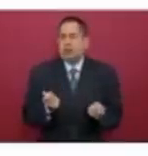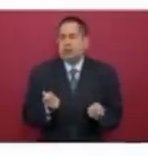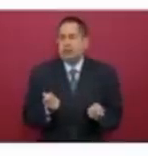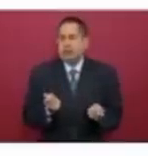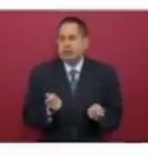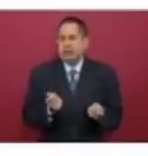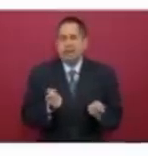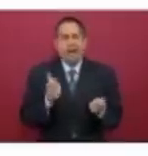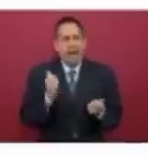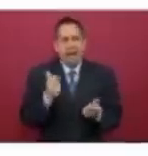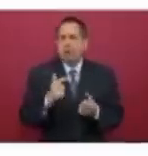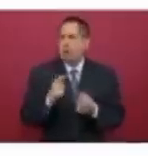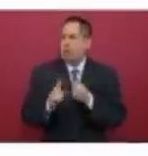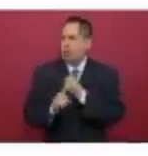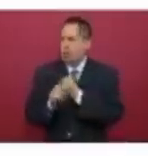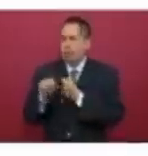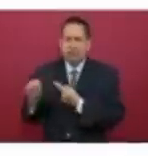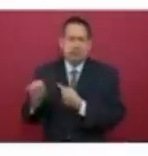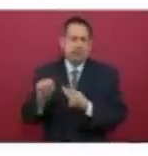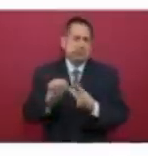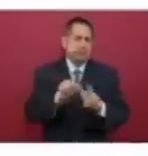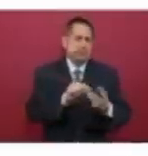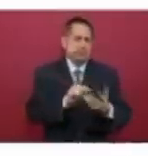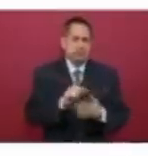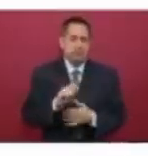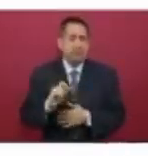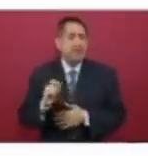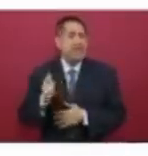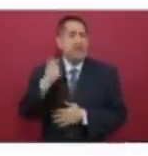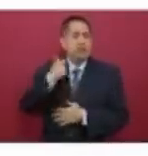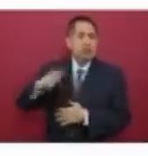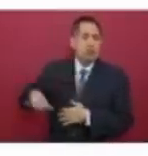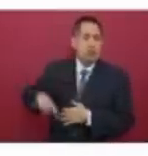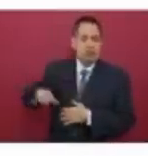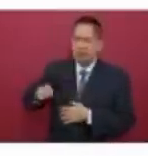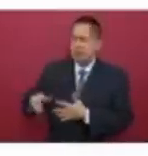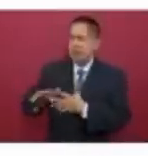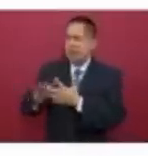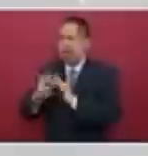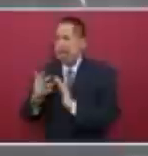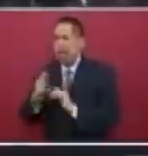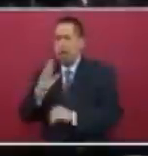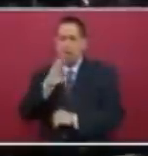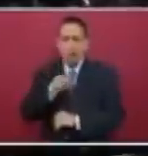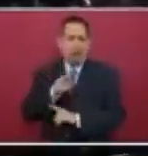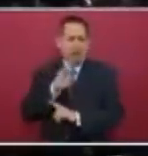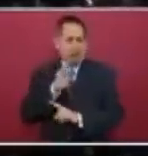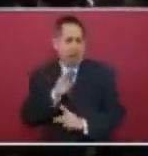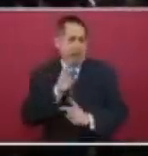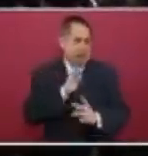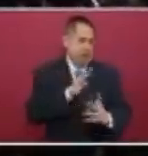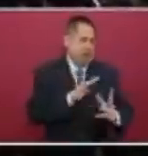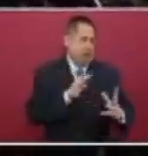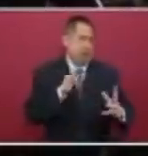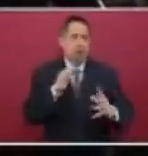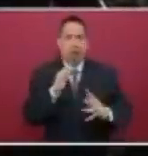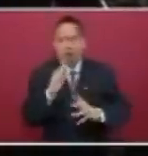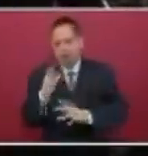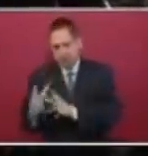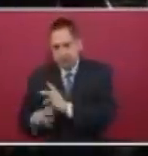y muchos problemas dejaron un tiradero así como estos